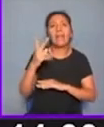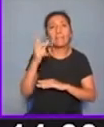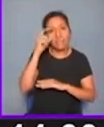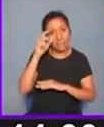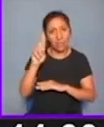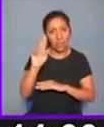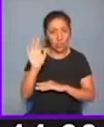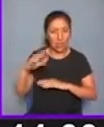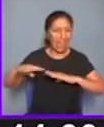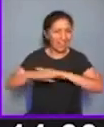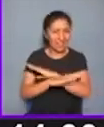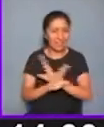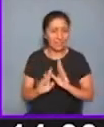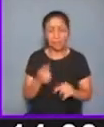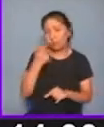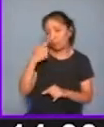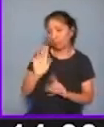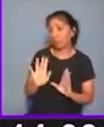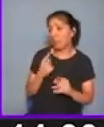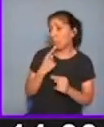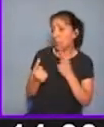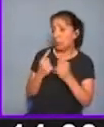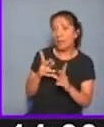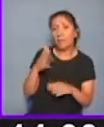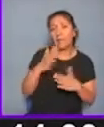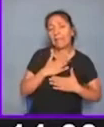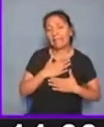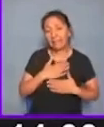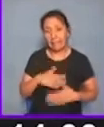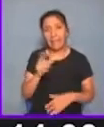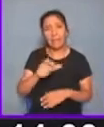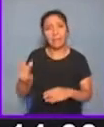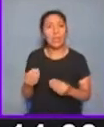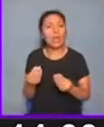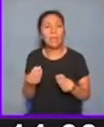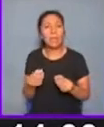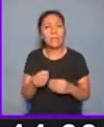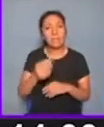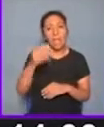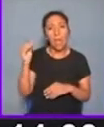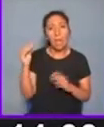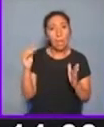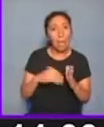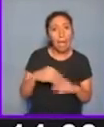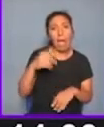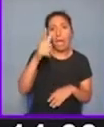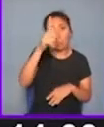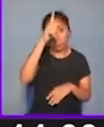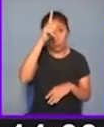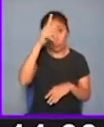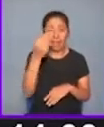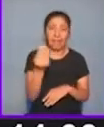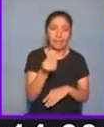María preguntarte para llevarle también tranquilidad a todos los vecinos qué va a pasar con la frecuencia de más policías no por lo menos en los fines de semana que hemos